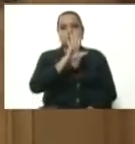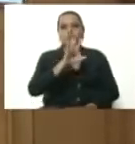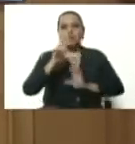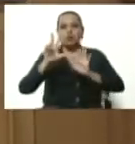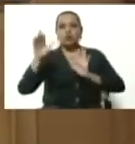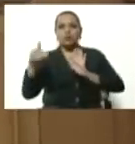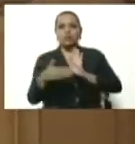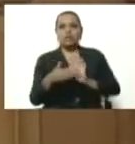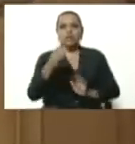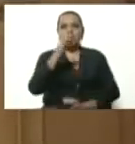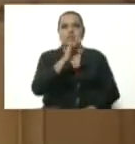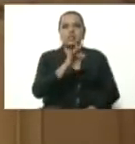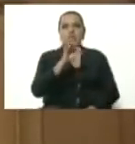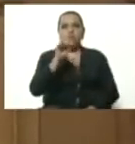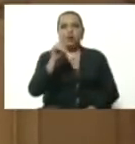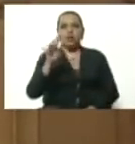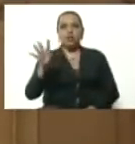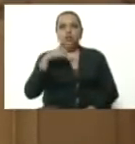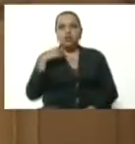58.314 muertes.